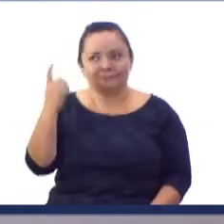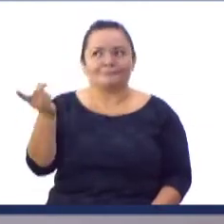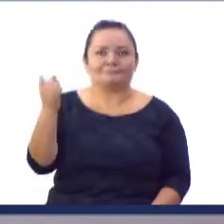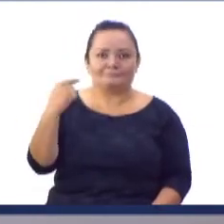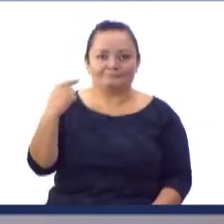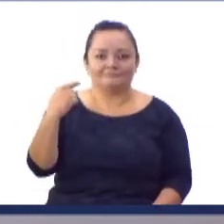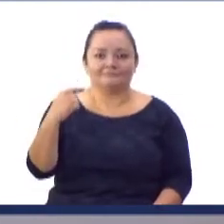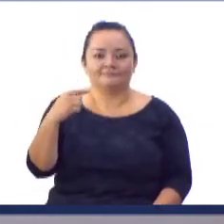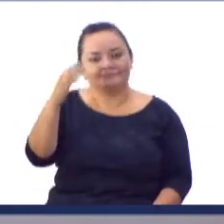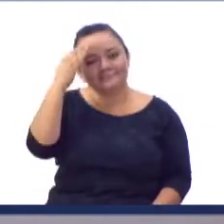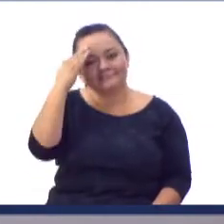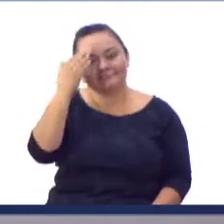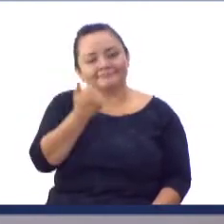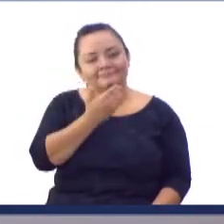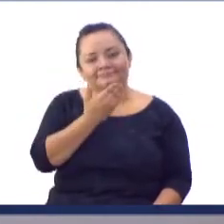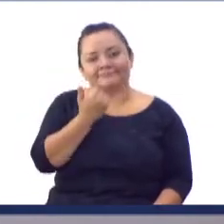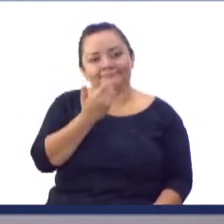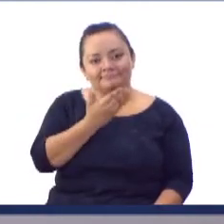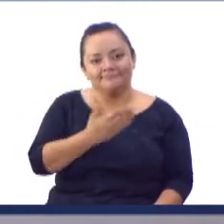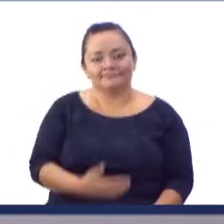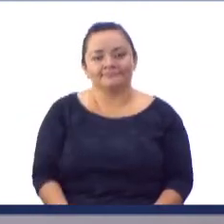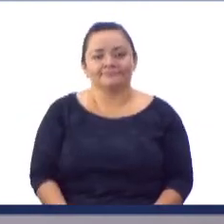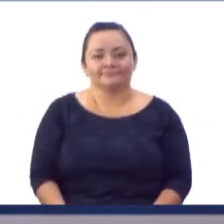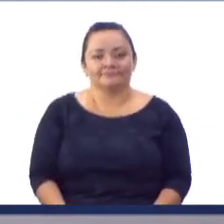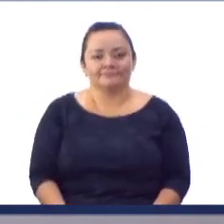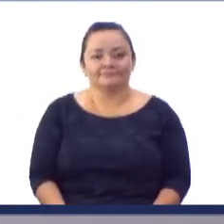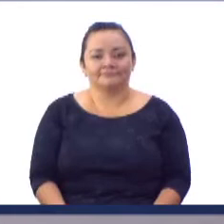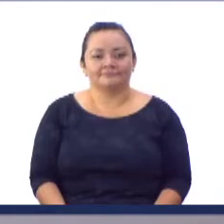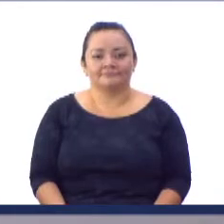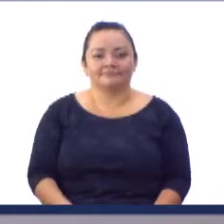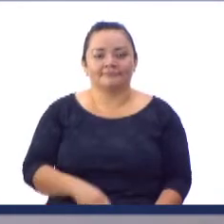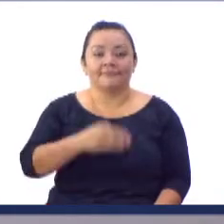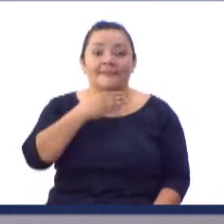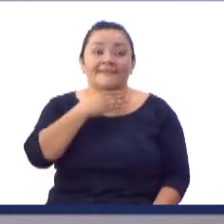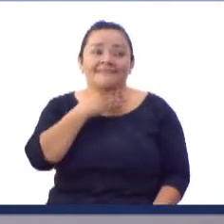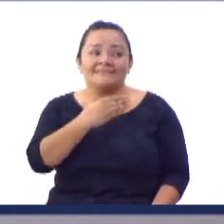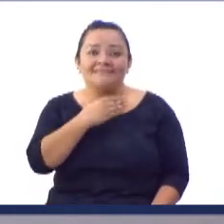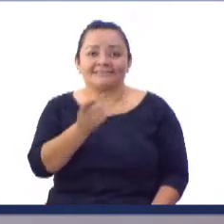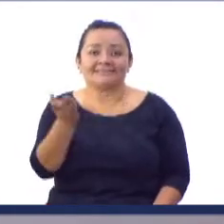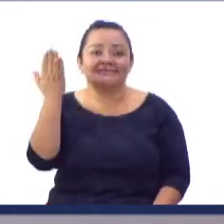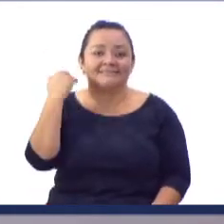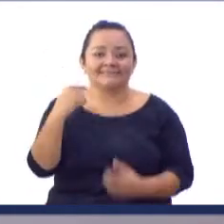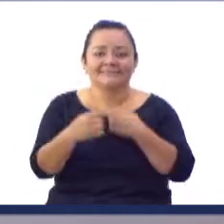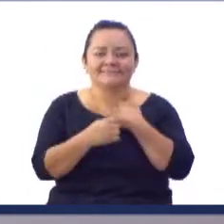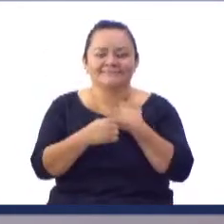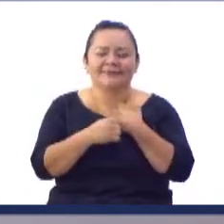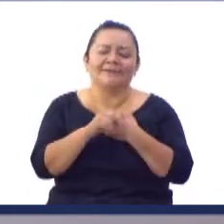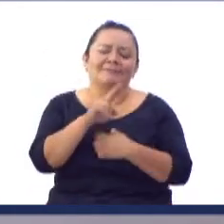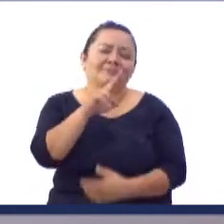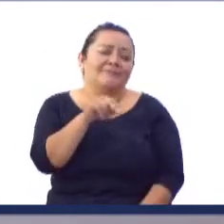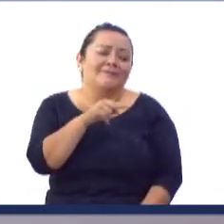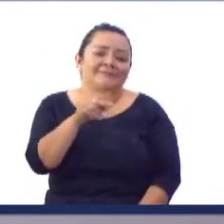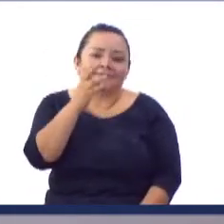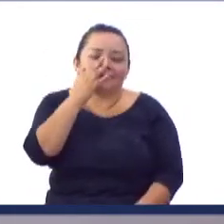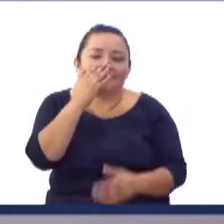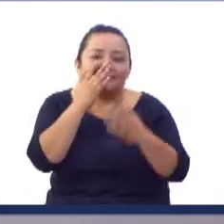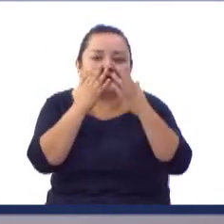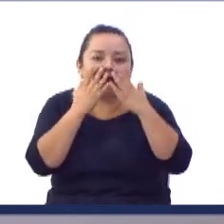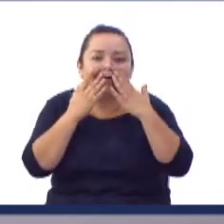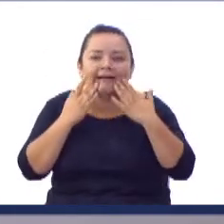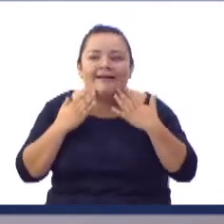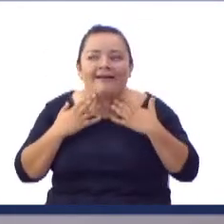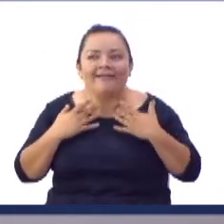pero que lo que sucede quizás fue duro verdad en ese momento y vamos hoy por esto el niño cuando lo vio de sangre